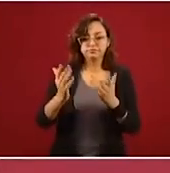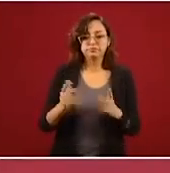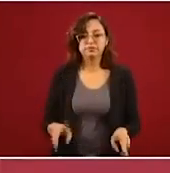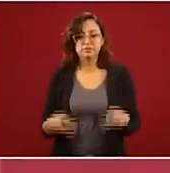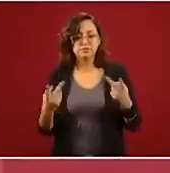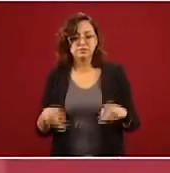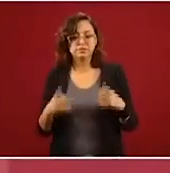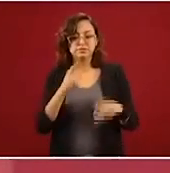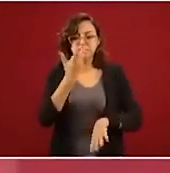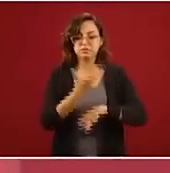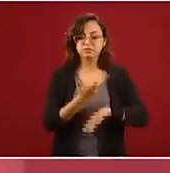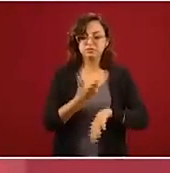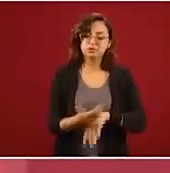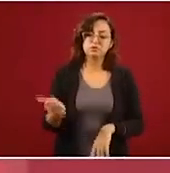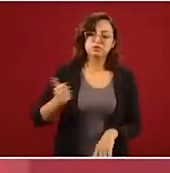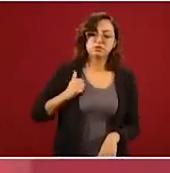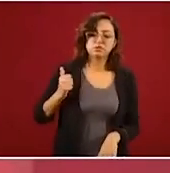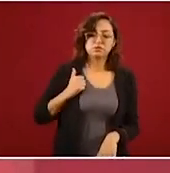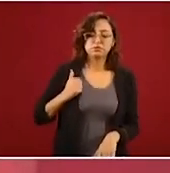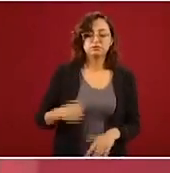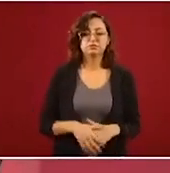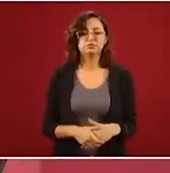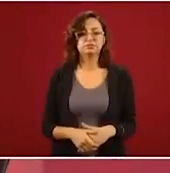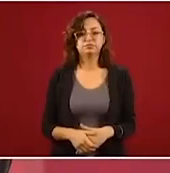exportarse a Estados Unidos y a Canadá.